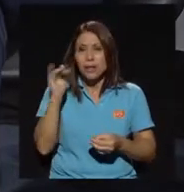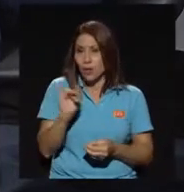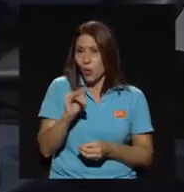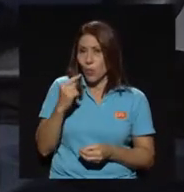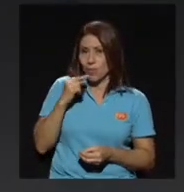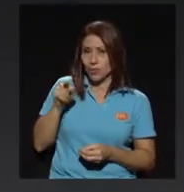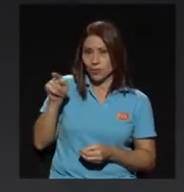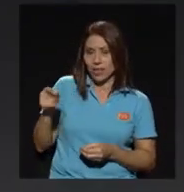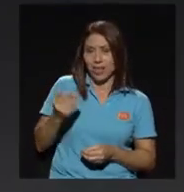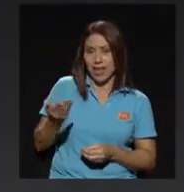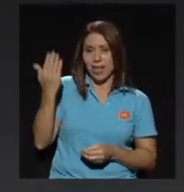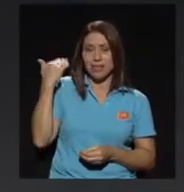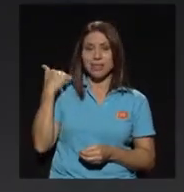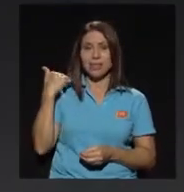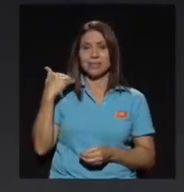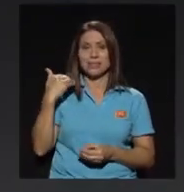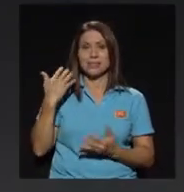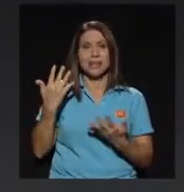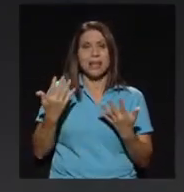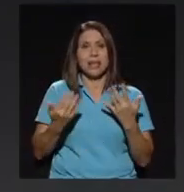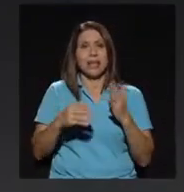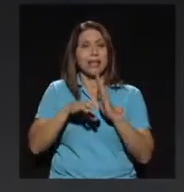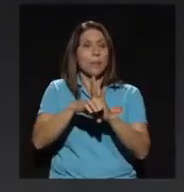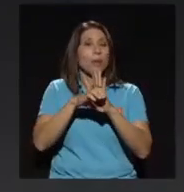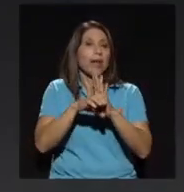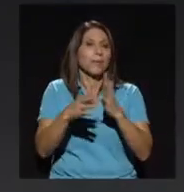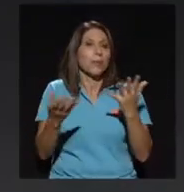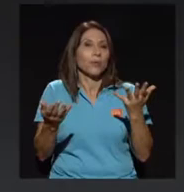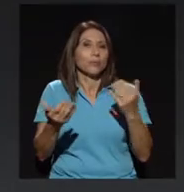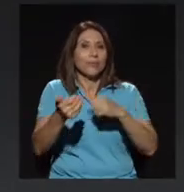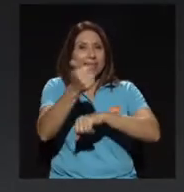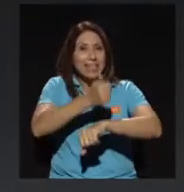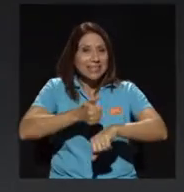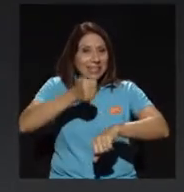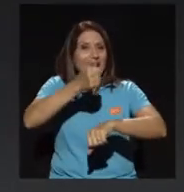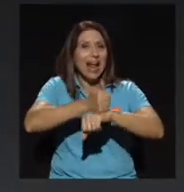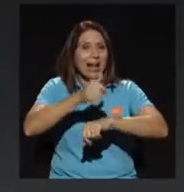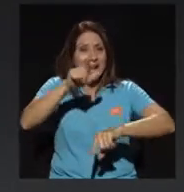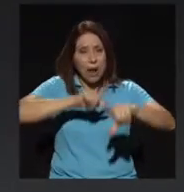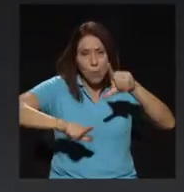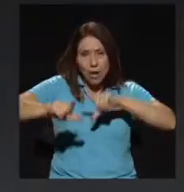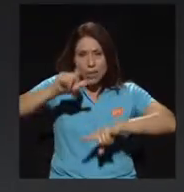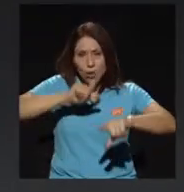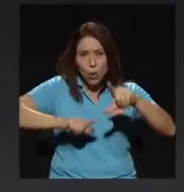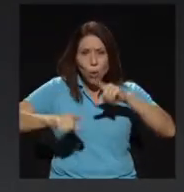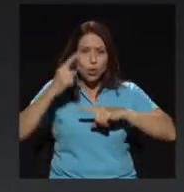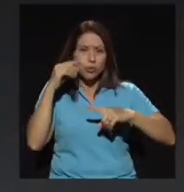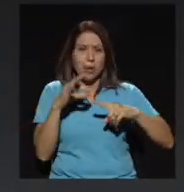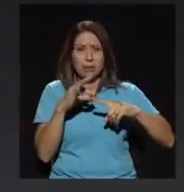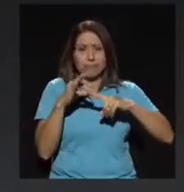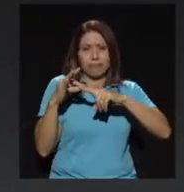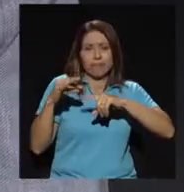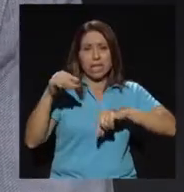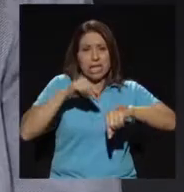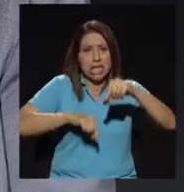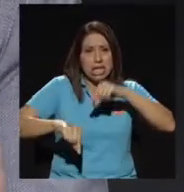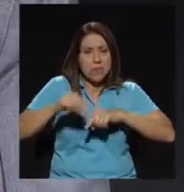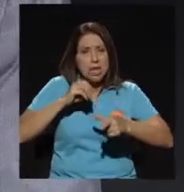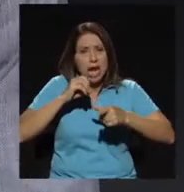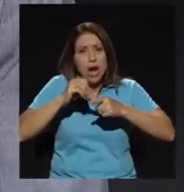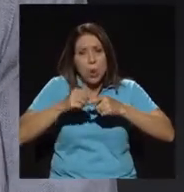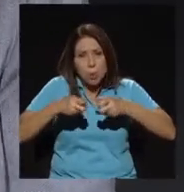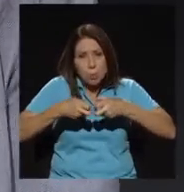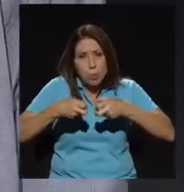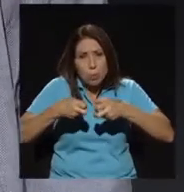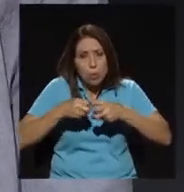antes, don Juan, y es que instalar, por ejemplo, laboratorios para cosas muy especializadas de química o de electrónica o de